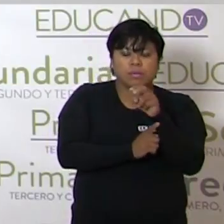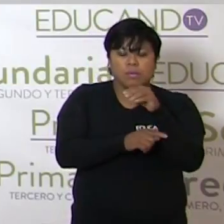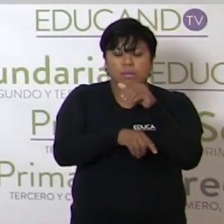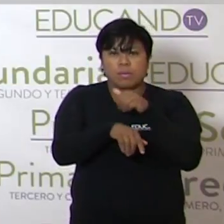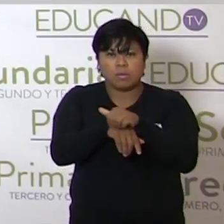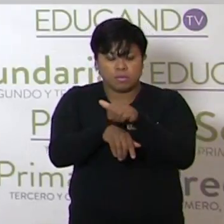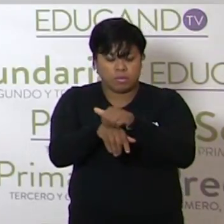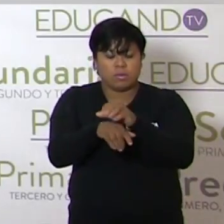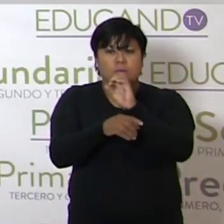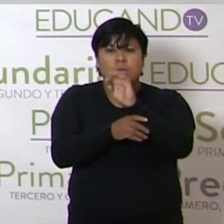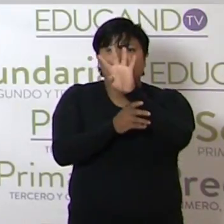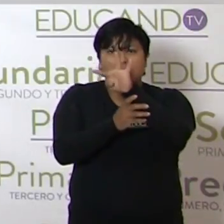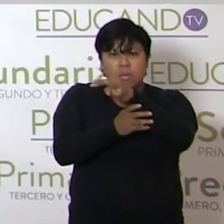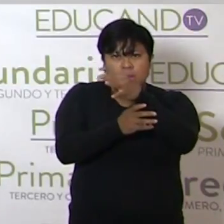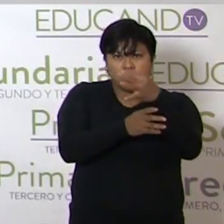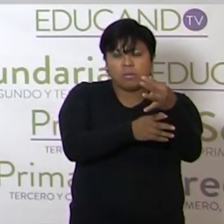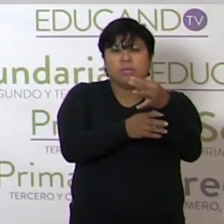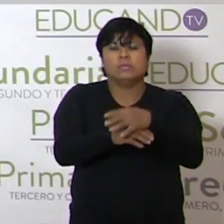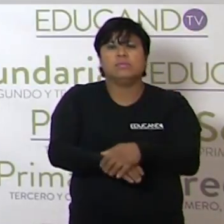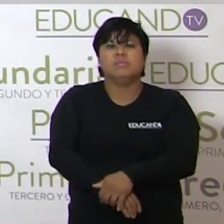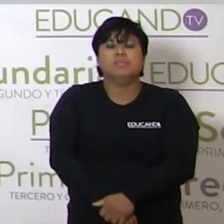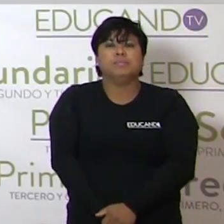de datos.